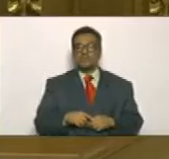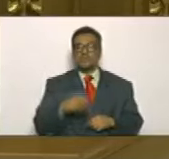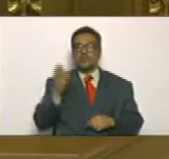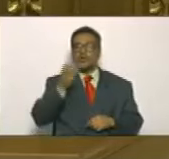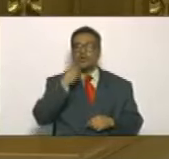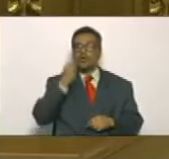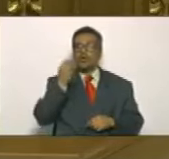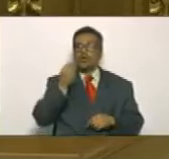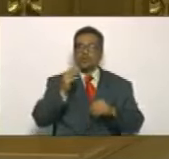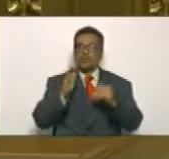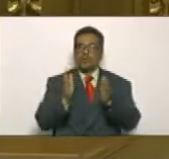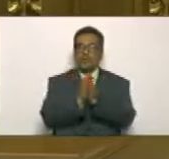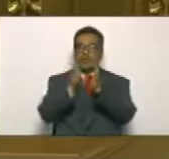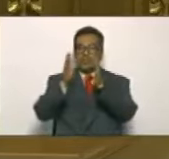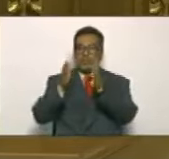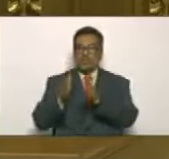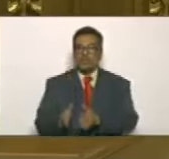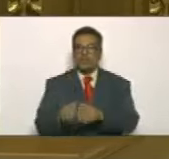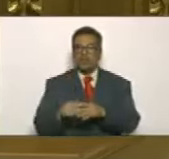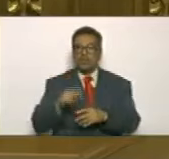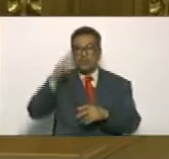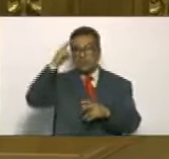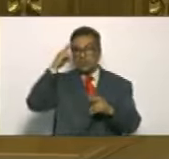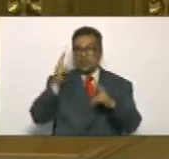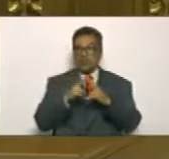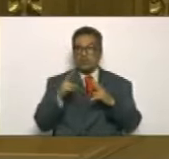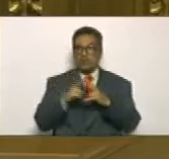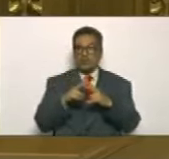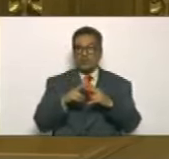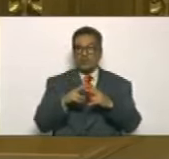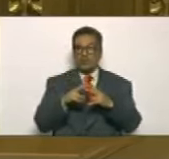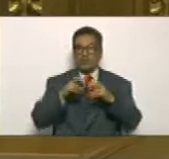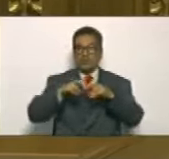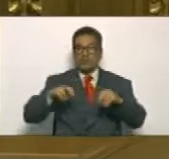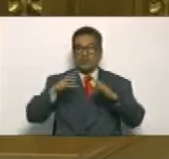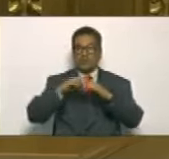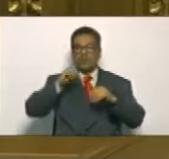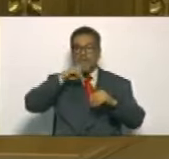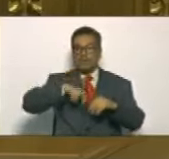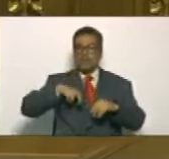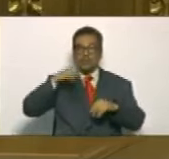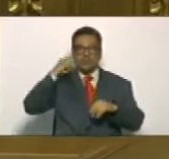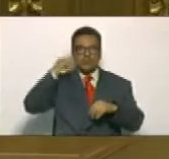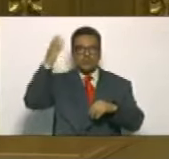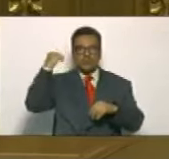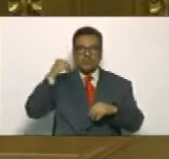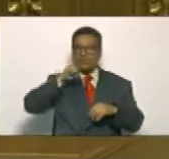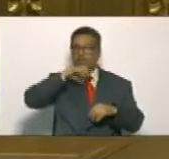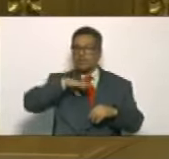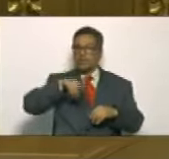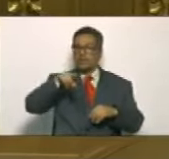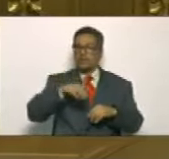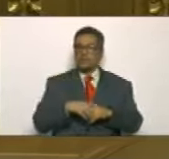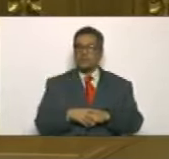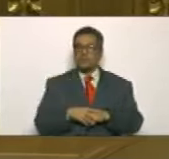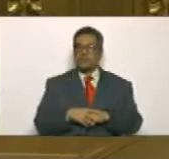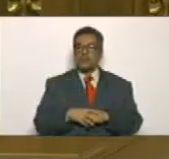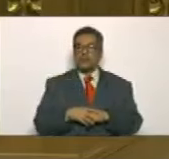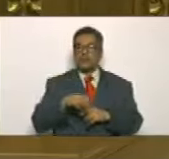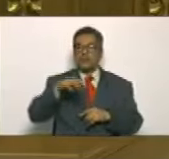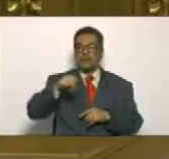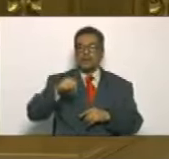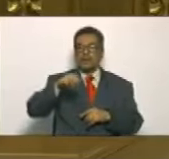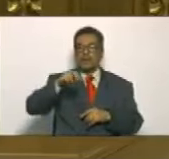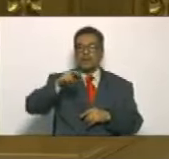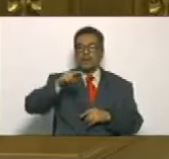joven cumanés, conocido a través de los analistas históricos o referenciado por los analistas históricos como el mariscal de